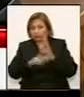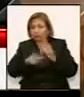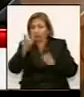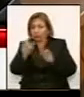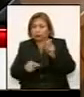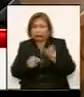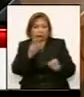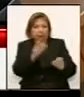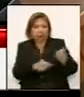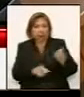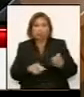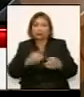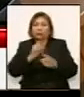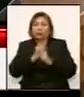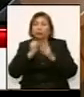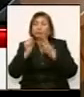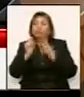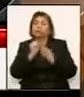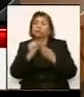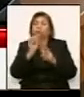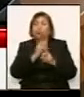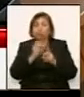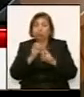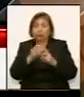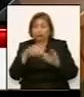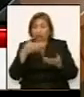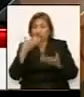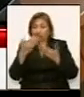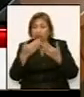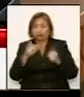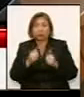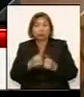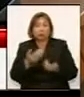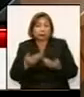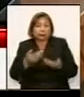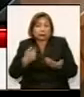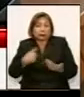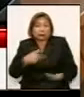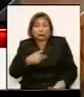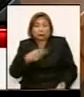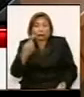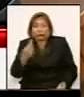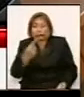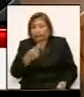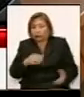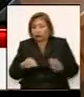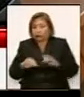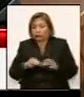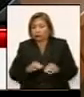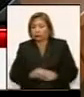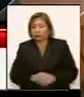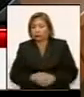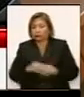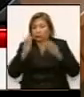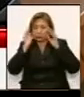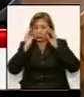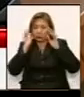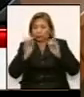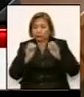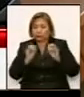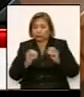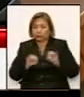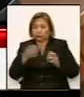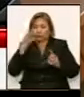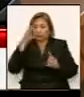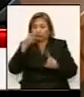por supuesto la sociedad organizada entonces les voy a contar un poco qué es lo que encontramos para cada actor en términos de oportunidades pero también de